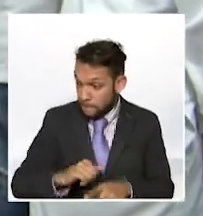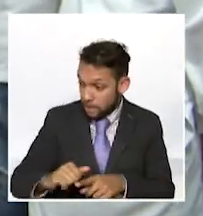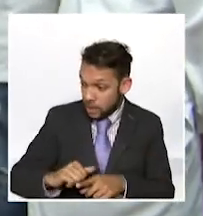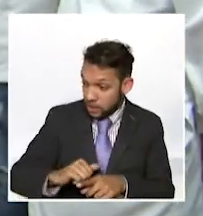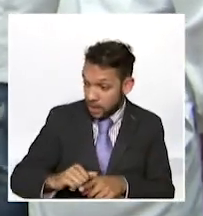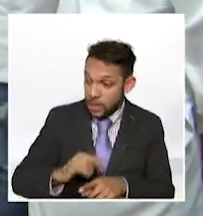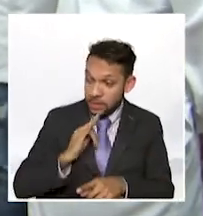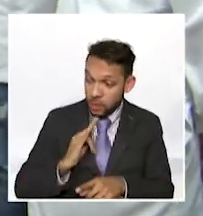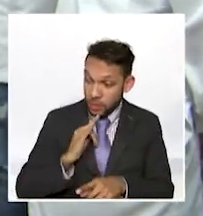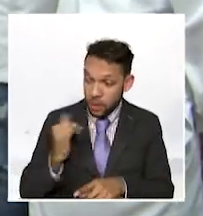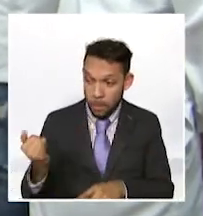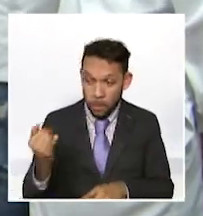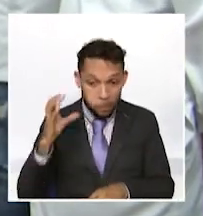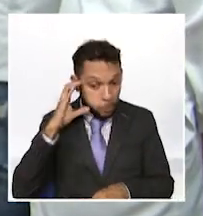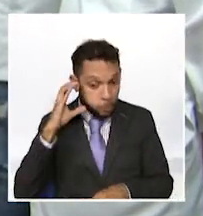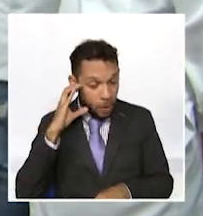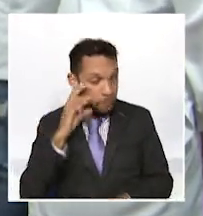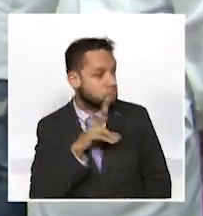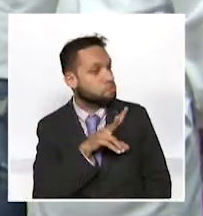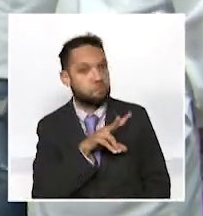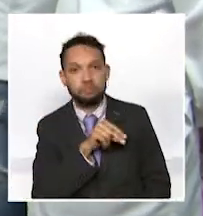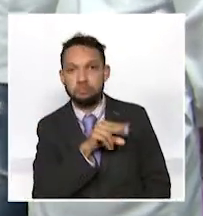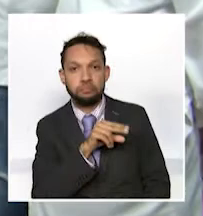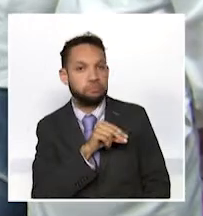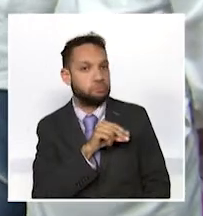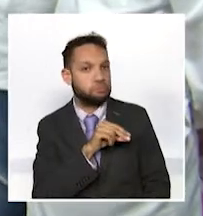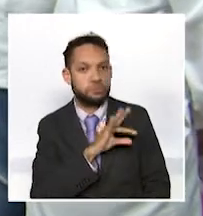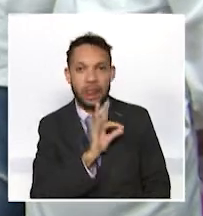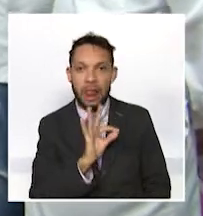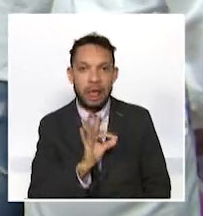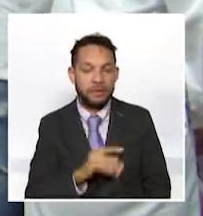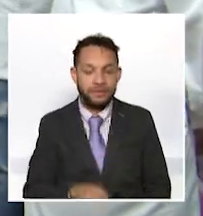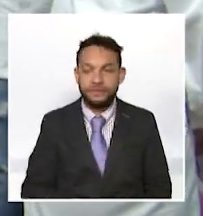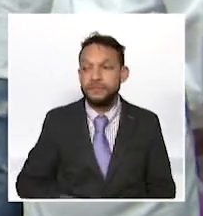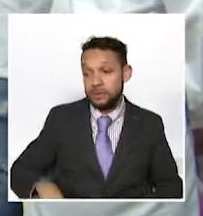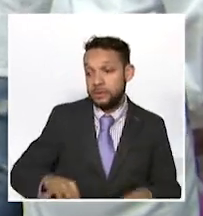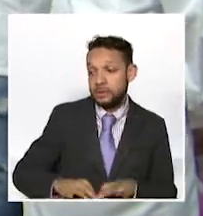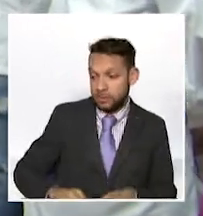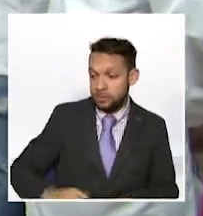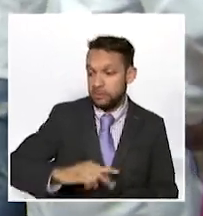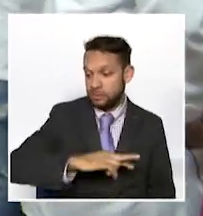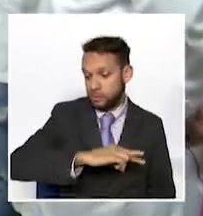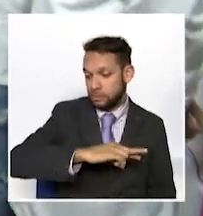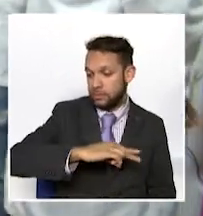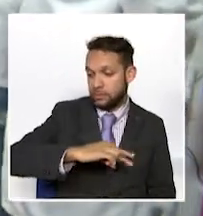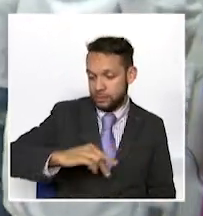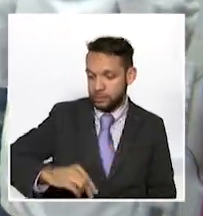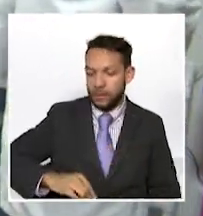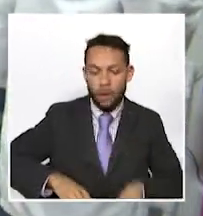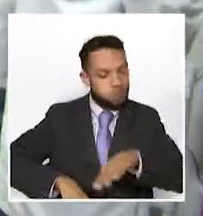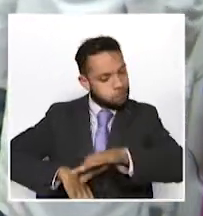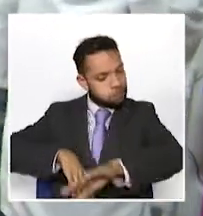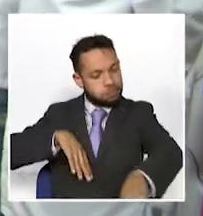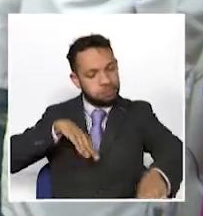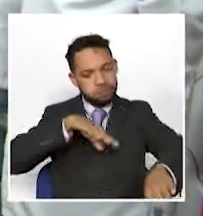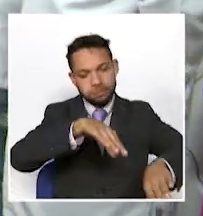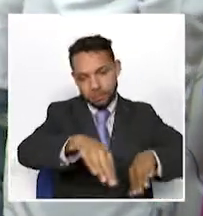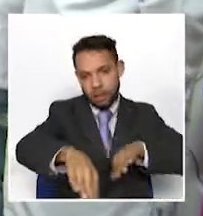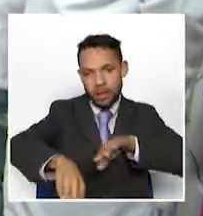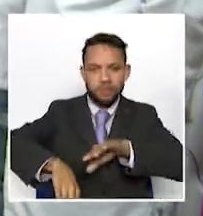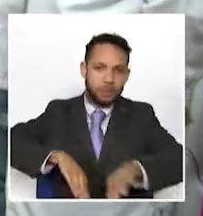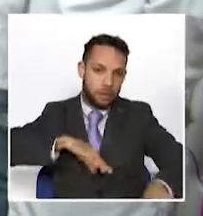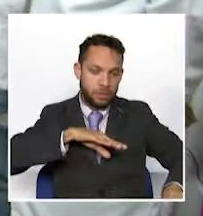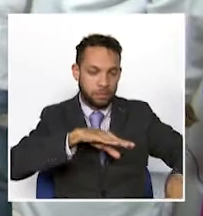No. Porque recuerden que para ella la actividad física de piscina es fabuloso. Y para todos ustedes, de las